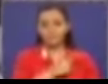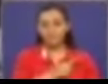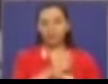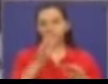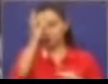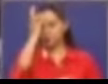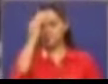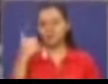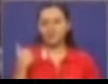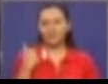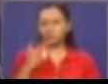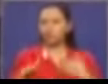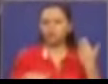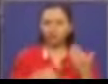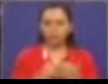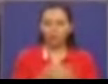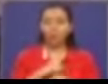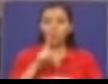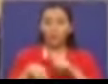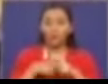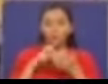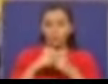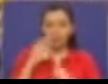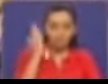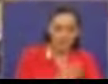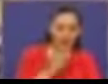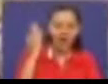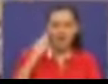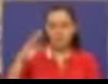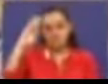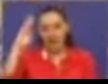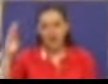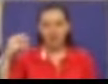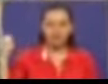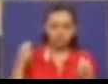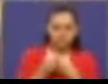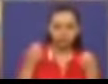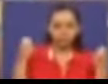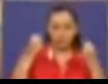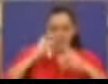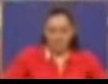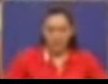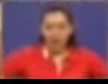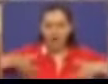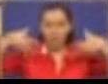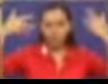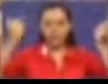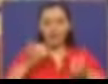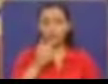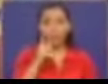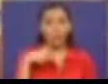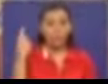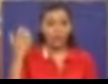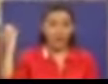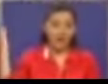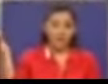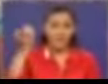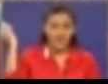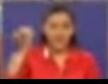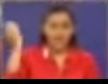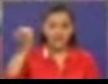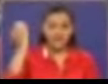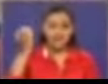con unidades de quemados, unidades de cuidados intensivos. Es el hospital de referencia para cualquier emergencia en el